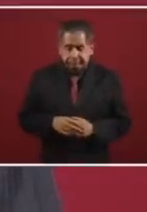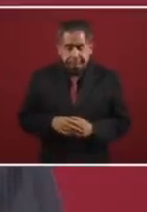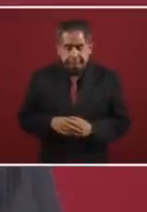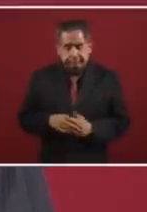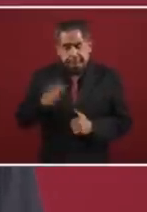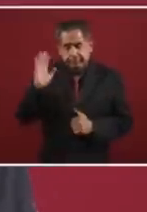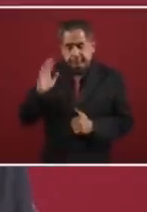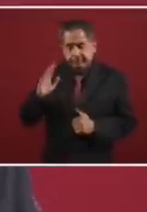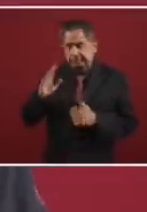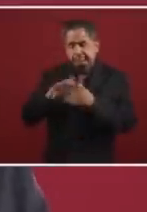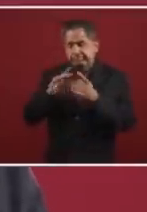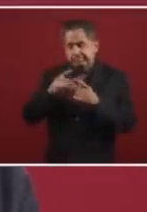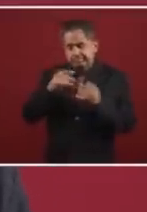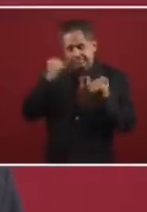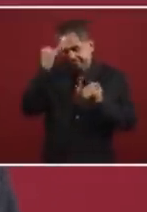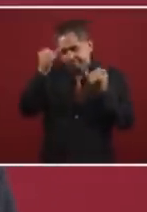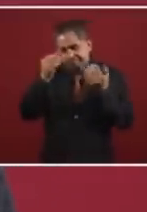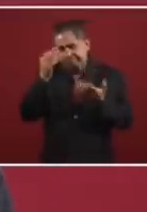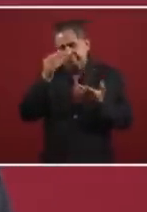una entelequia